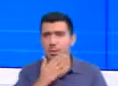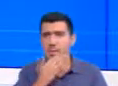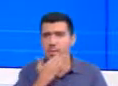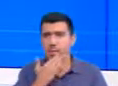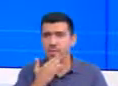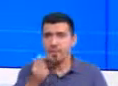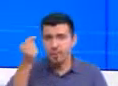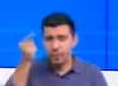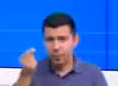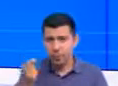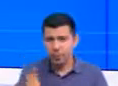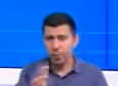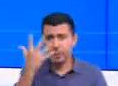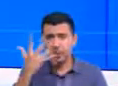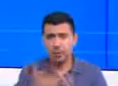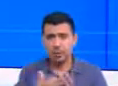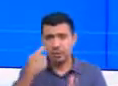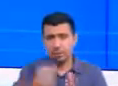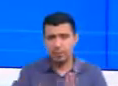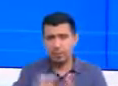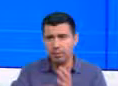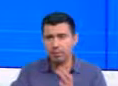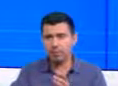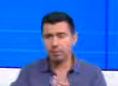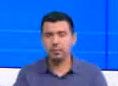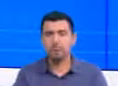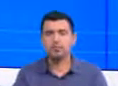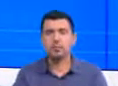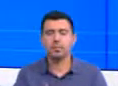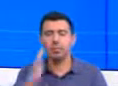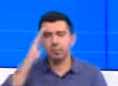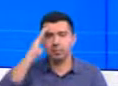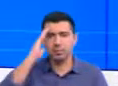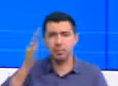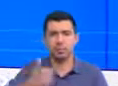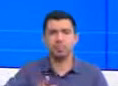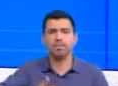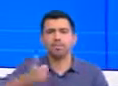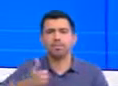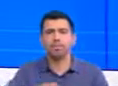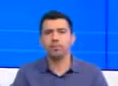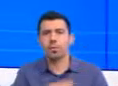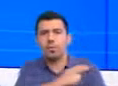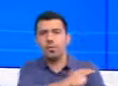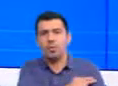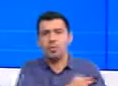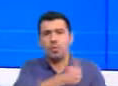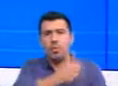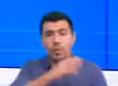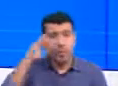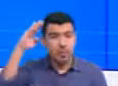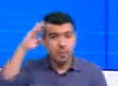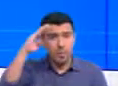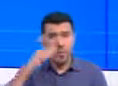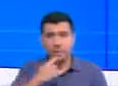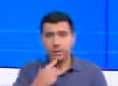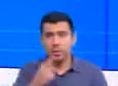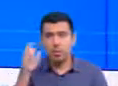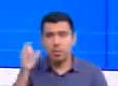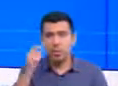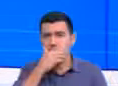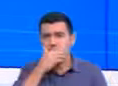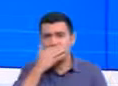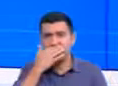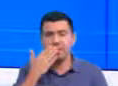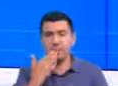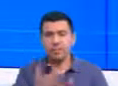resultado 5.000 comparendos impartidos. Saludamos a esta hora al mayor Félix Clavijo, comandante de la Policía de Tránsito y Transporte de Cúcuta. Muy